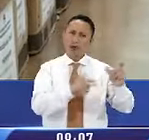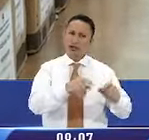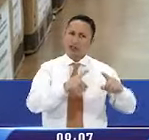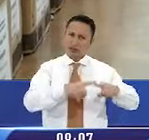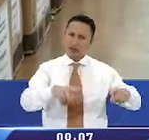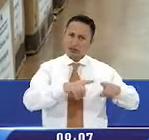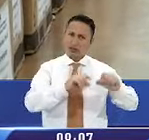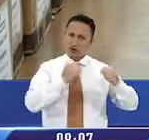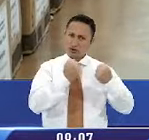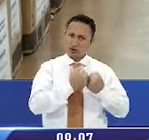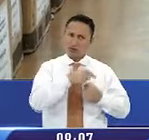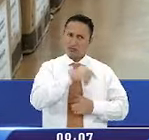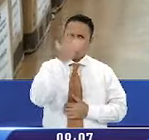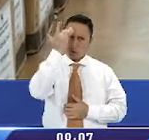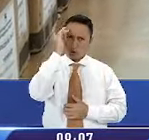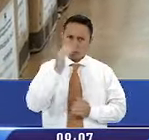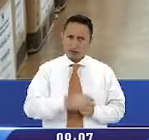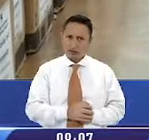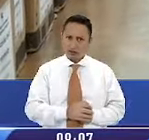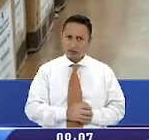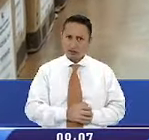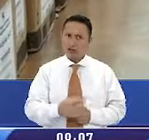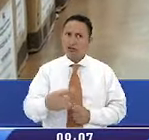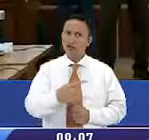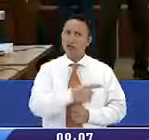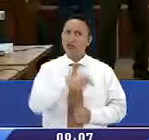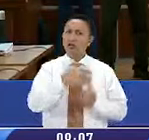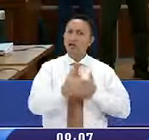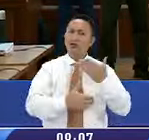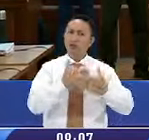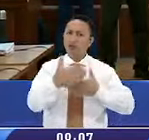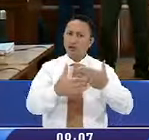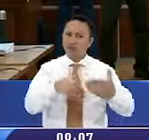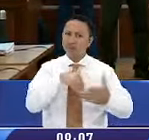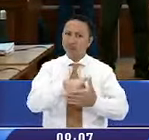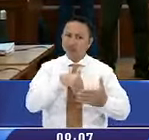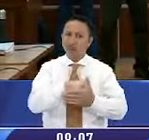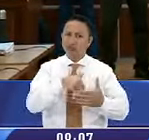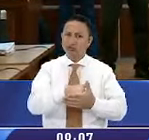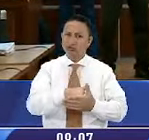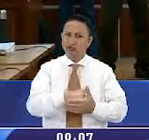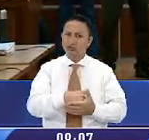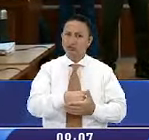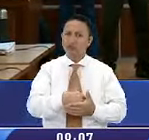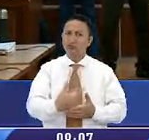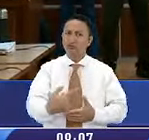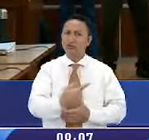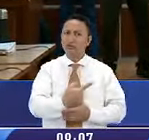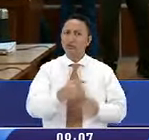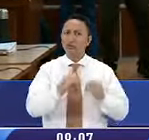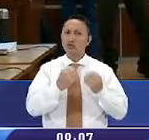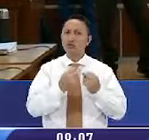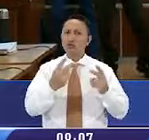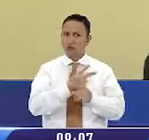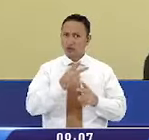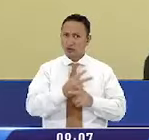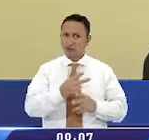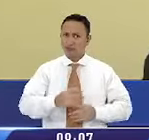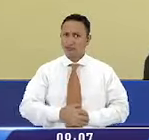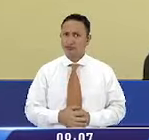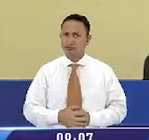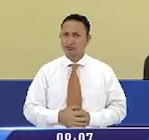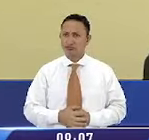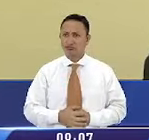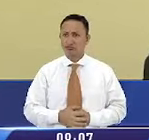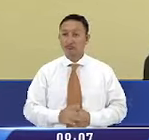de la sociedad civil, pues temen un entorpecimiento intencionado de este caso de delincuencia organizada. Considero